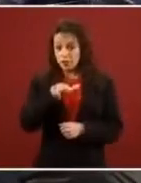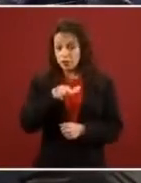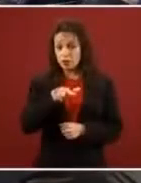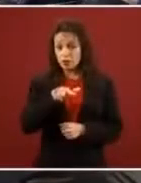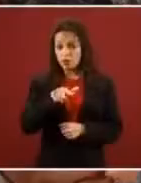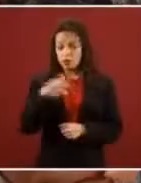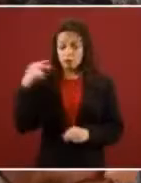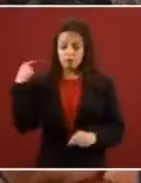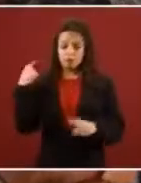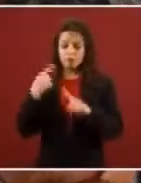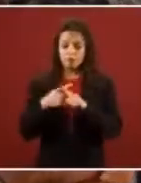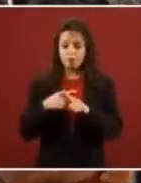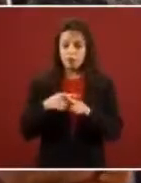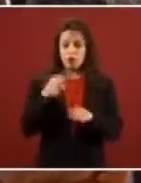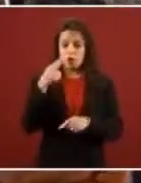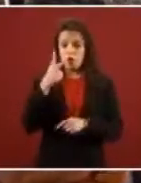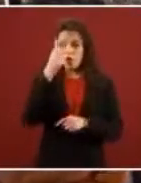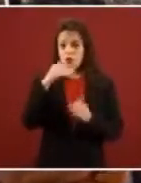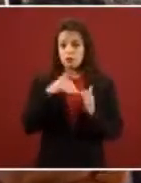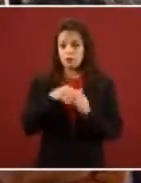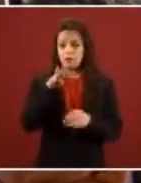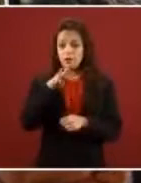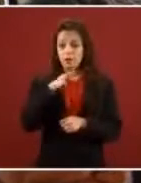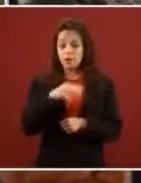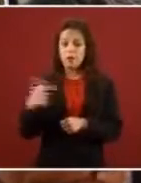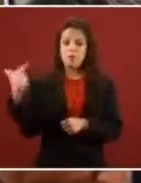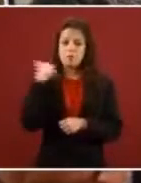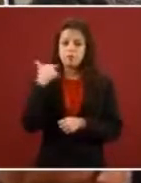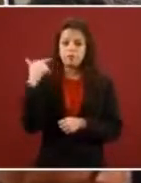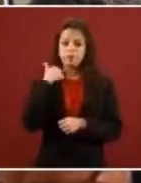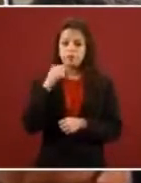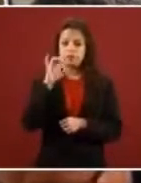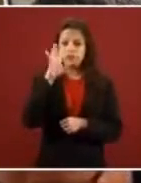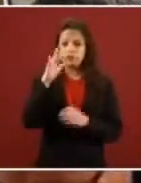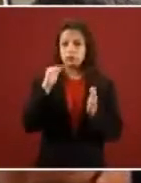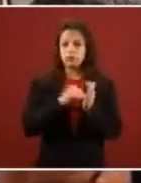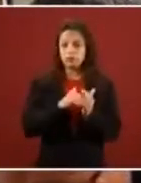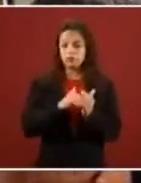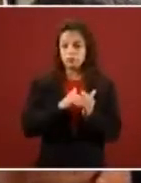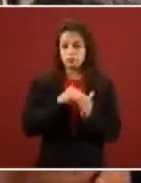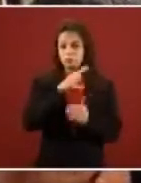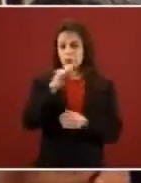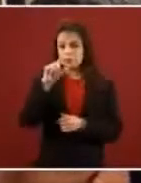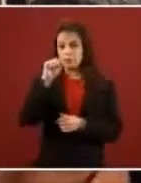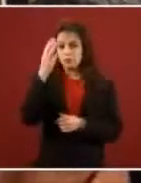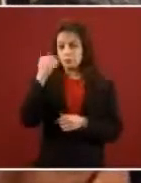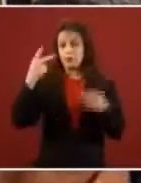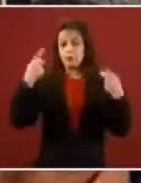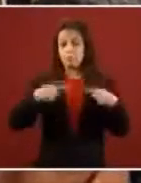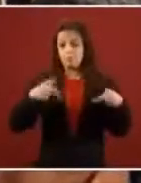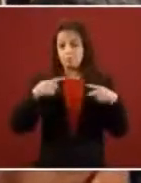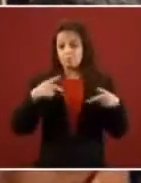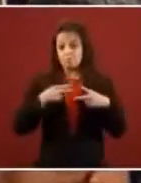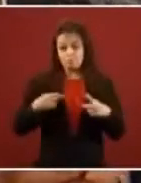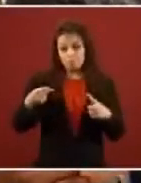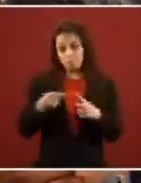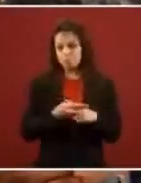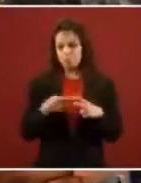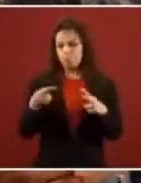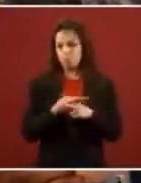a noviembre del 2019 han sido asesinados 34.579 personas, homicidios dolosos,